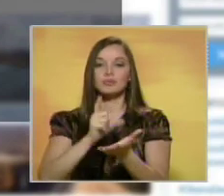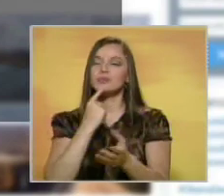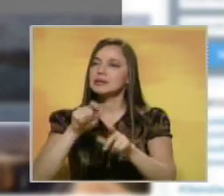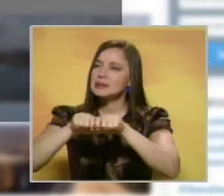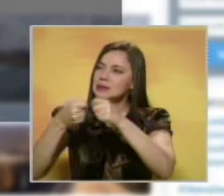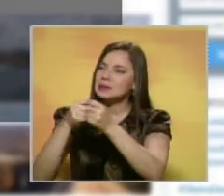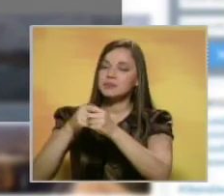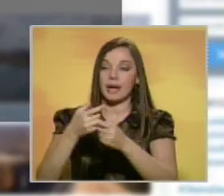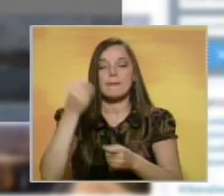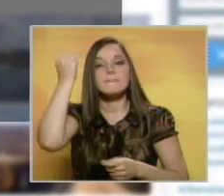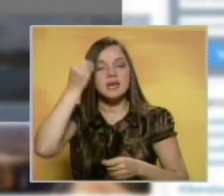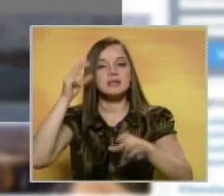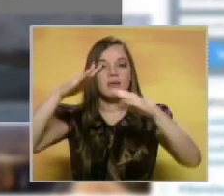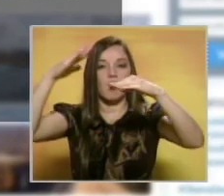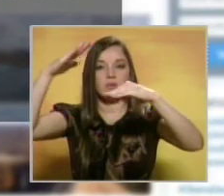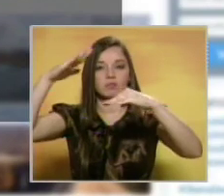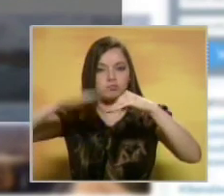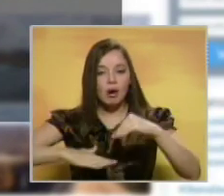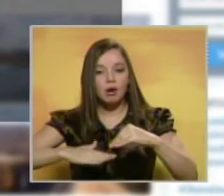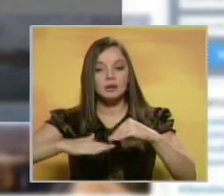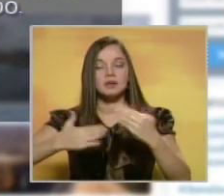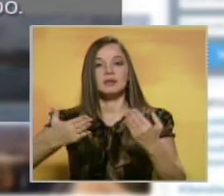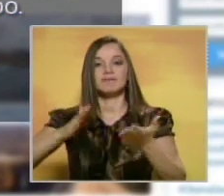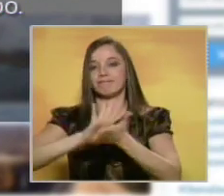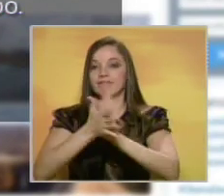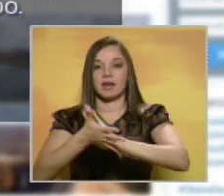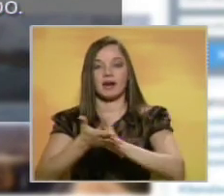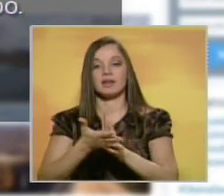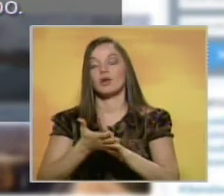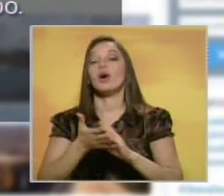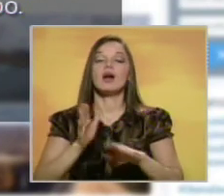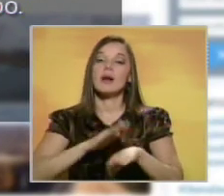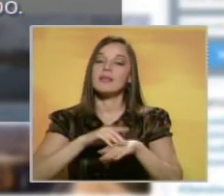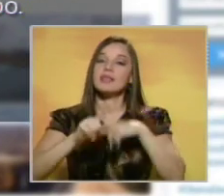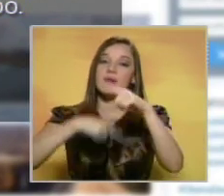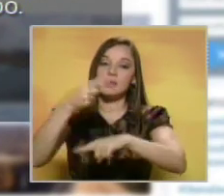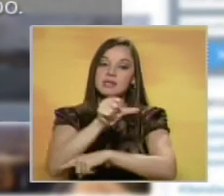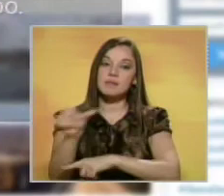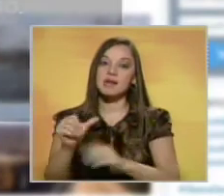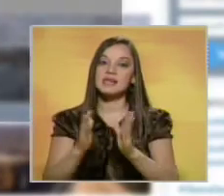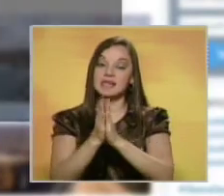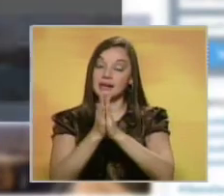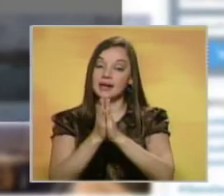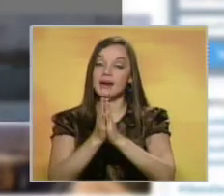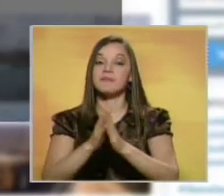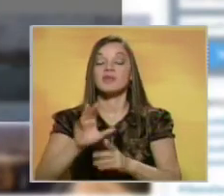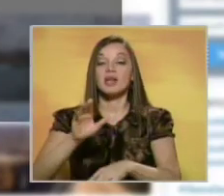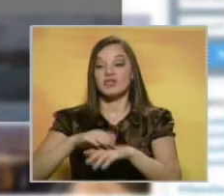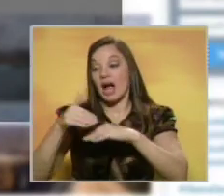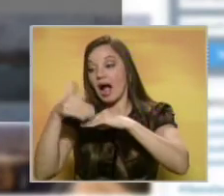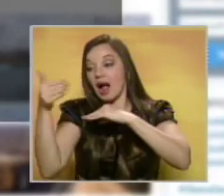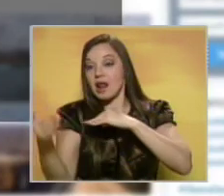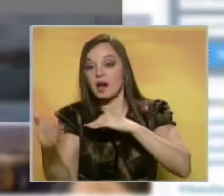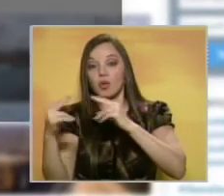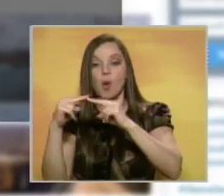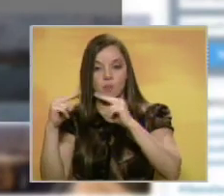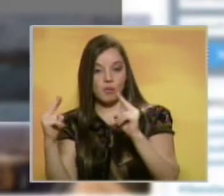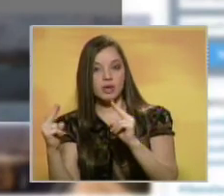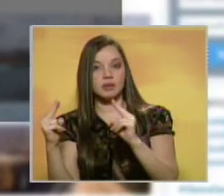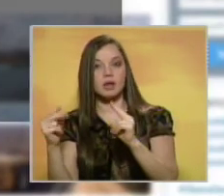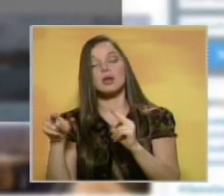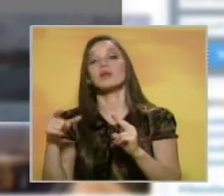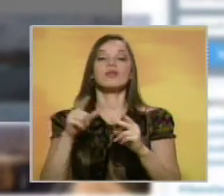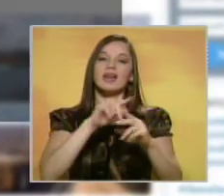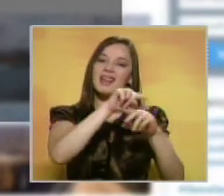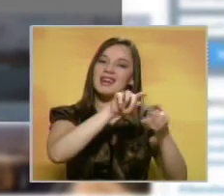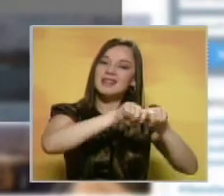tenían pensado demolerlo luego de Semana Santa. A pesar de la contingencia, indicó que hay paso por un puente construido al lado. Agregó luego